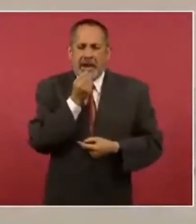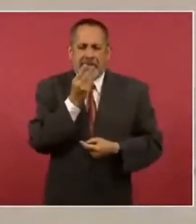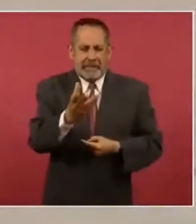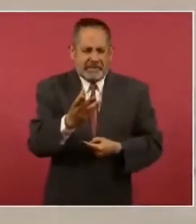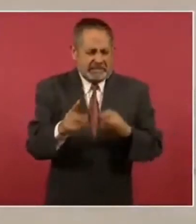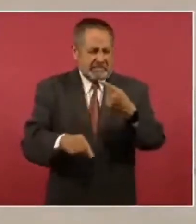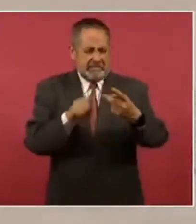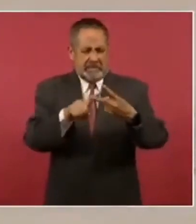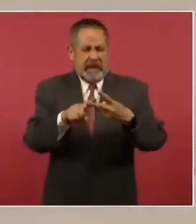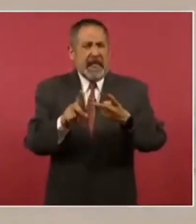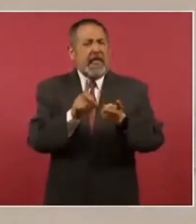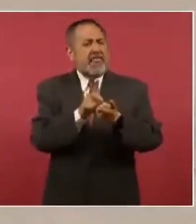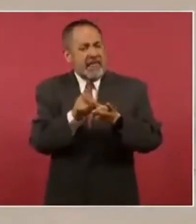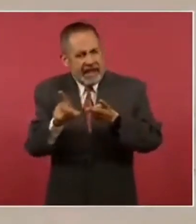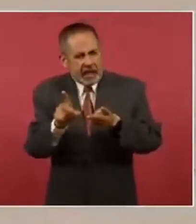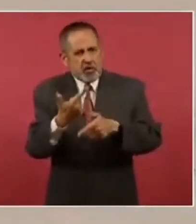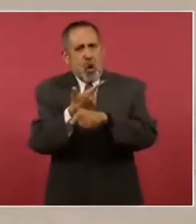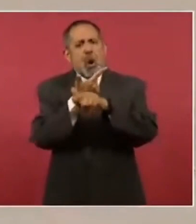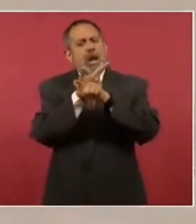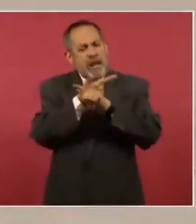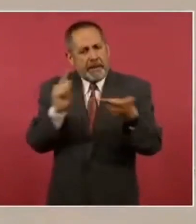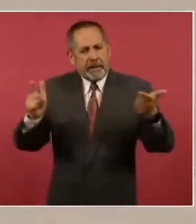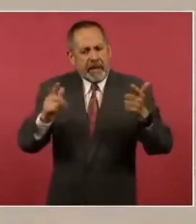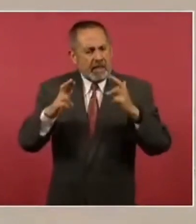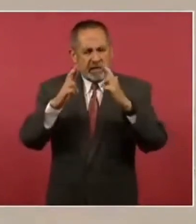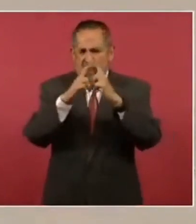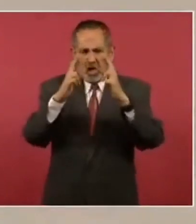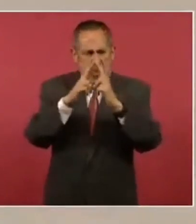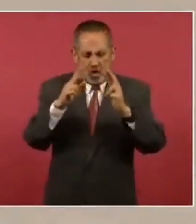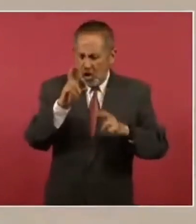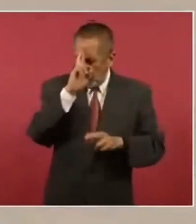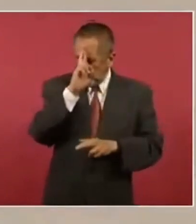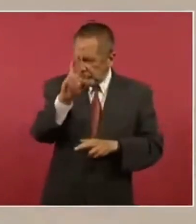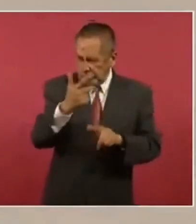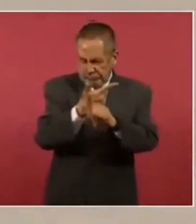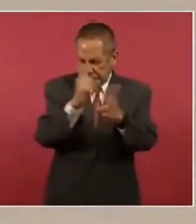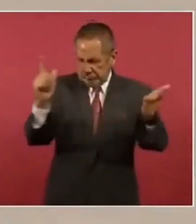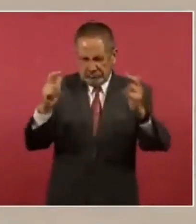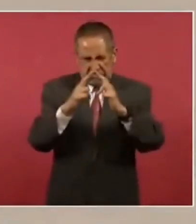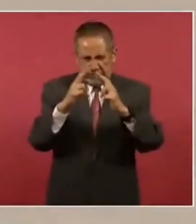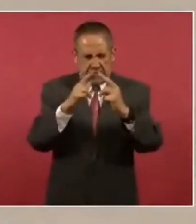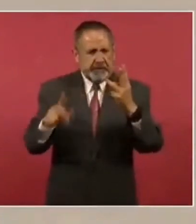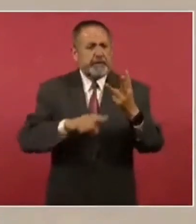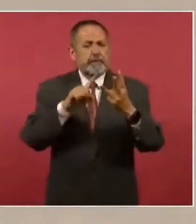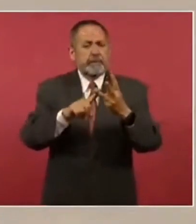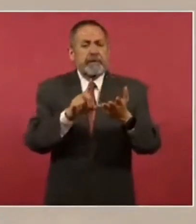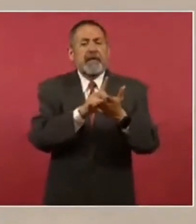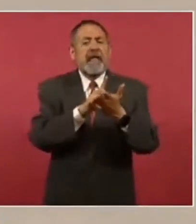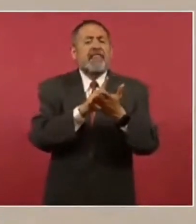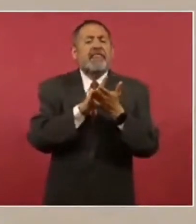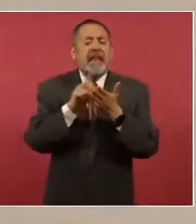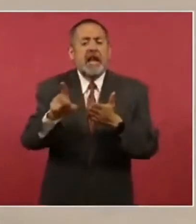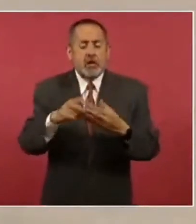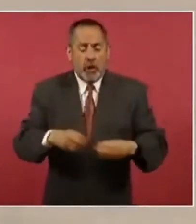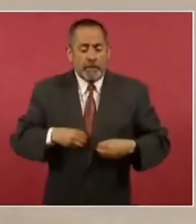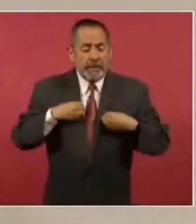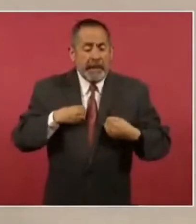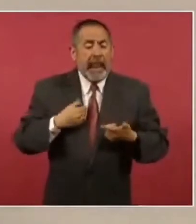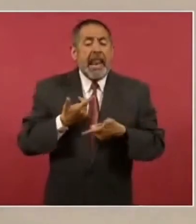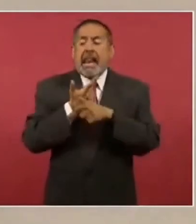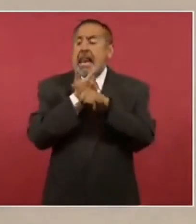derecho a la libertad de culto, el derecho a vivir